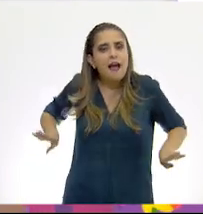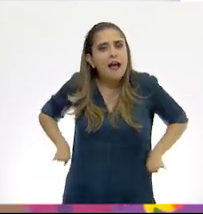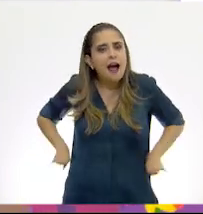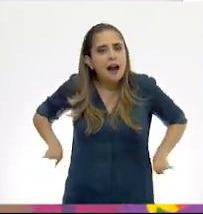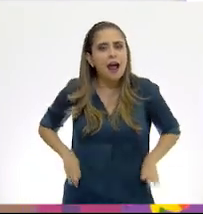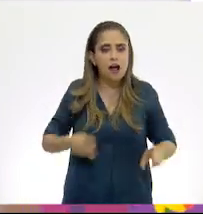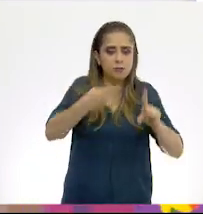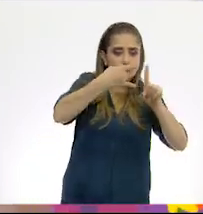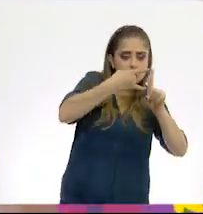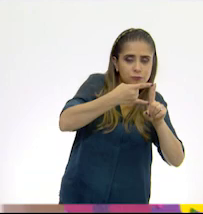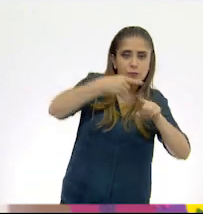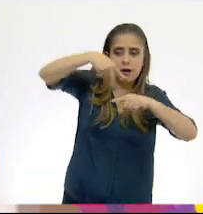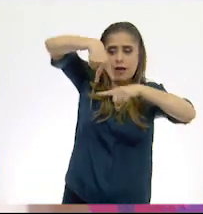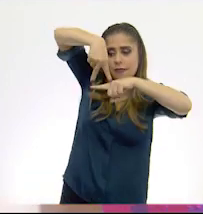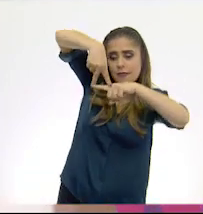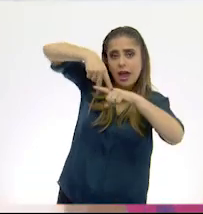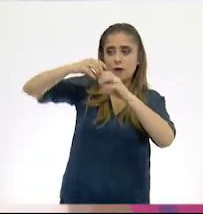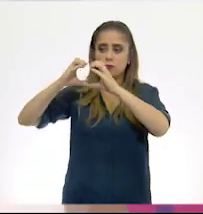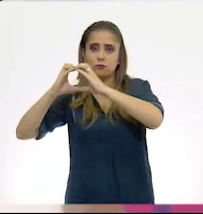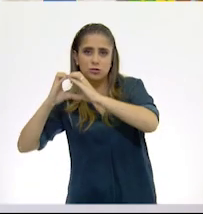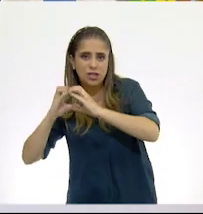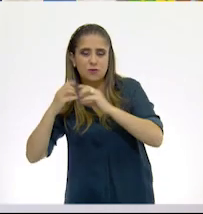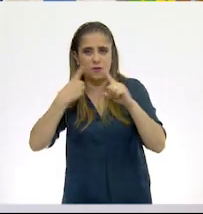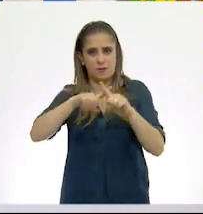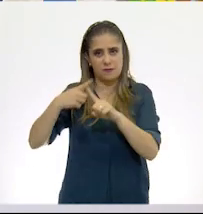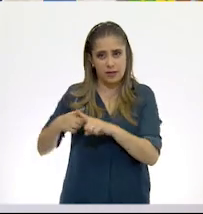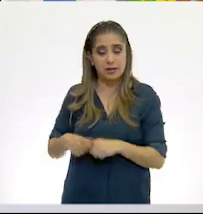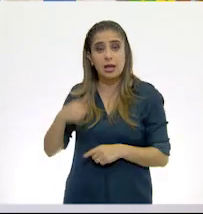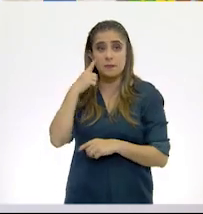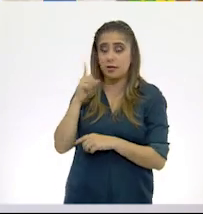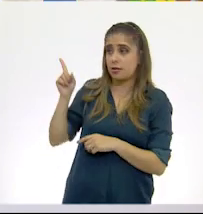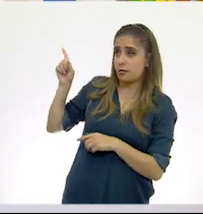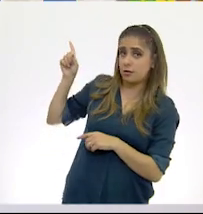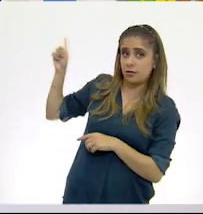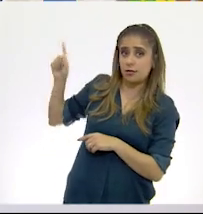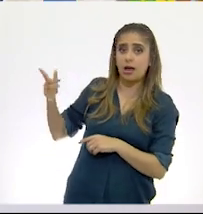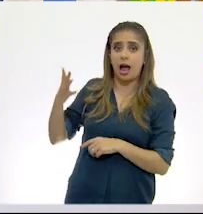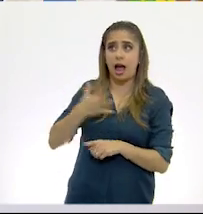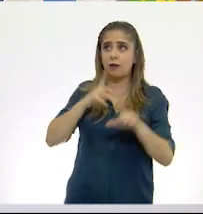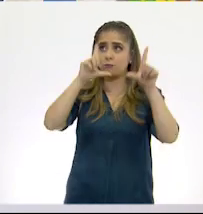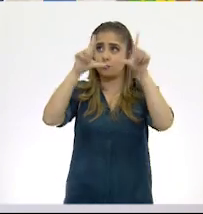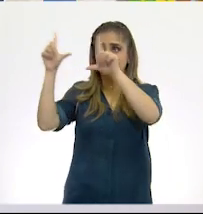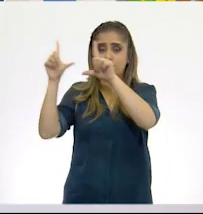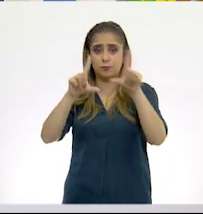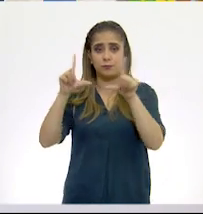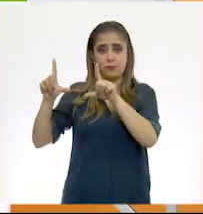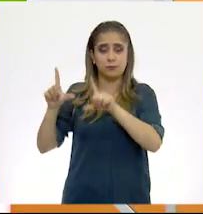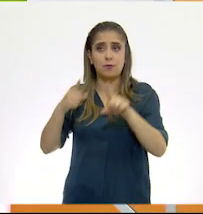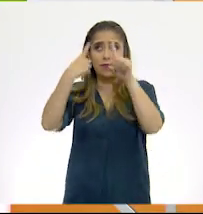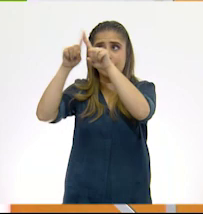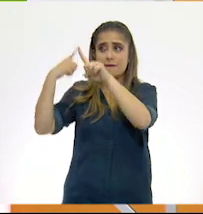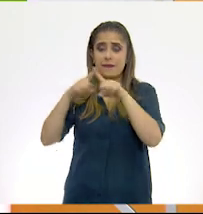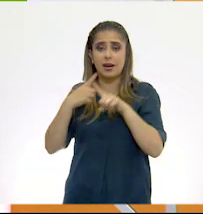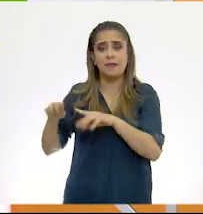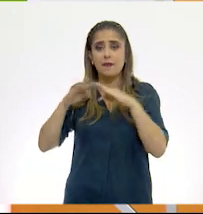las figuras. Si observamos en el pizarrón, tenemos diferentes figuras geométricas. Es cierto. Y te